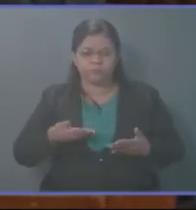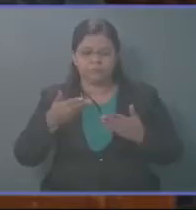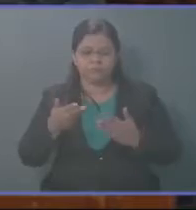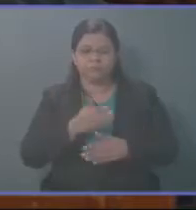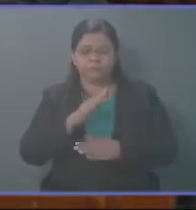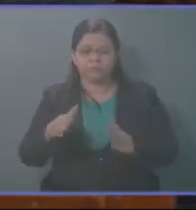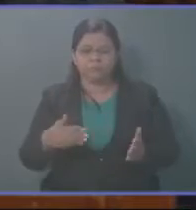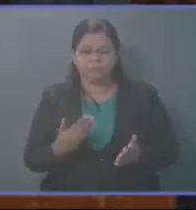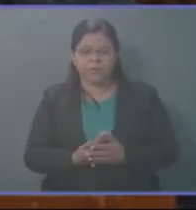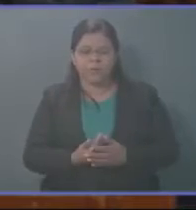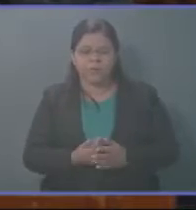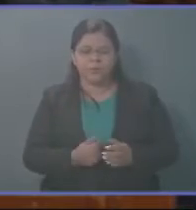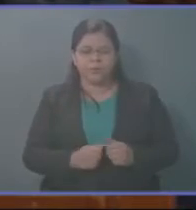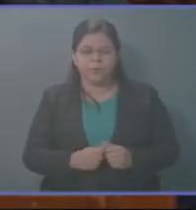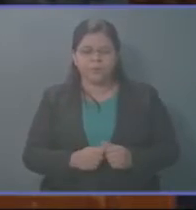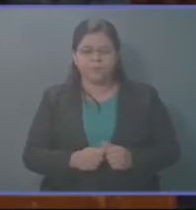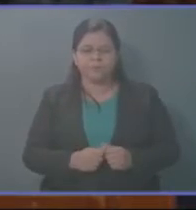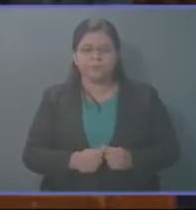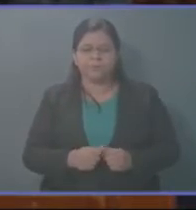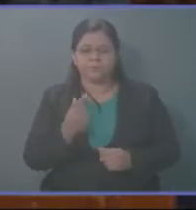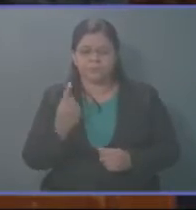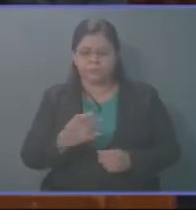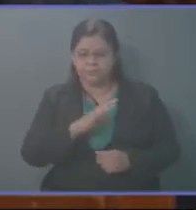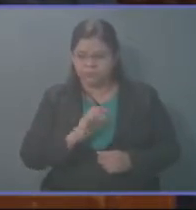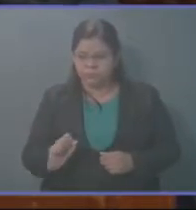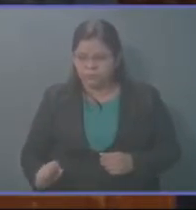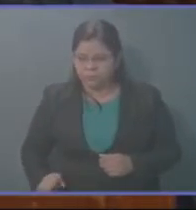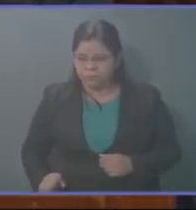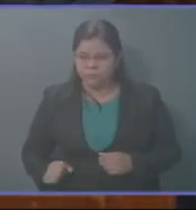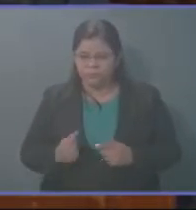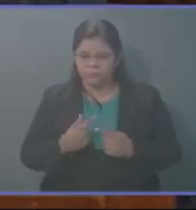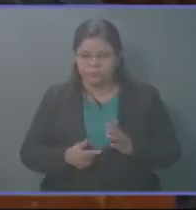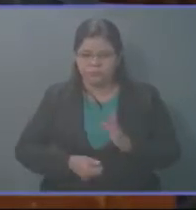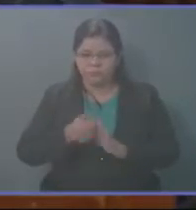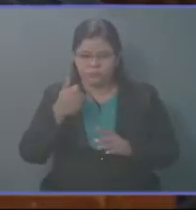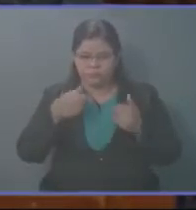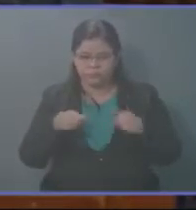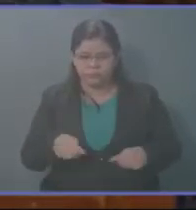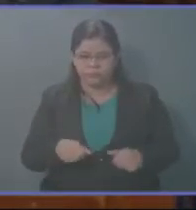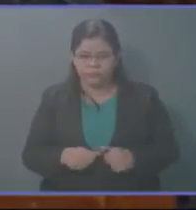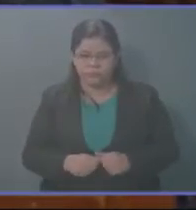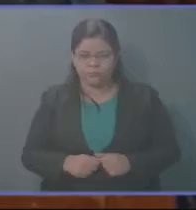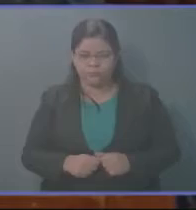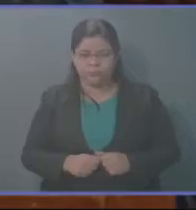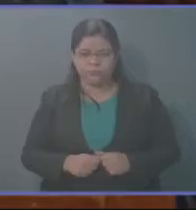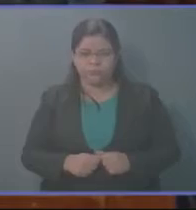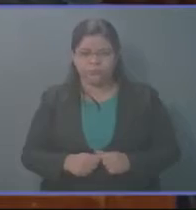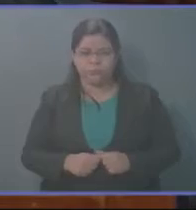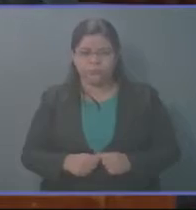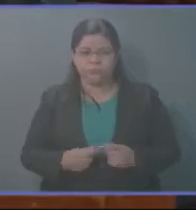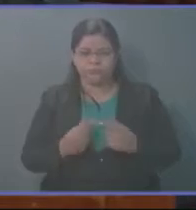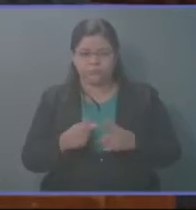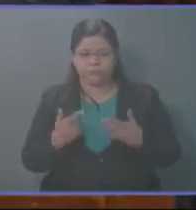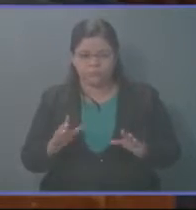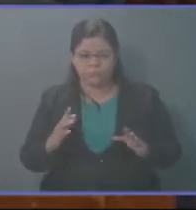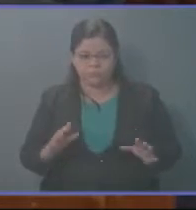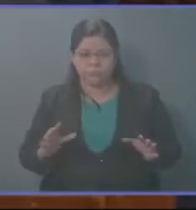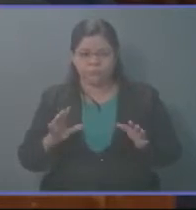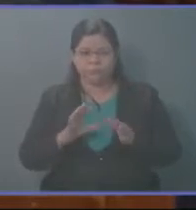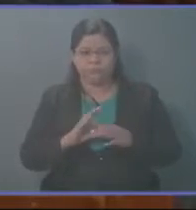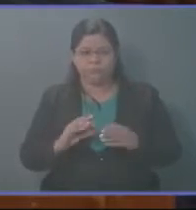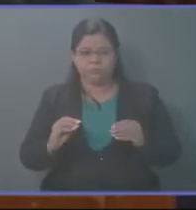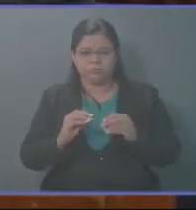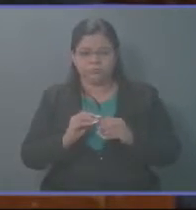los salvadoreños. De esa forma vamos a responderle a los salvadoreños. No es que le vamos a hacer un